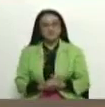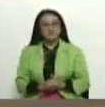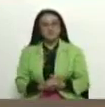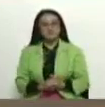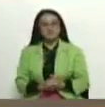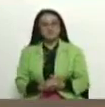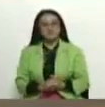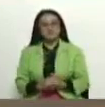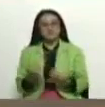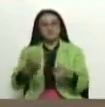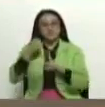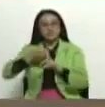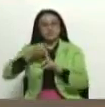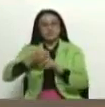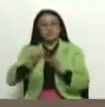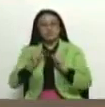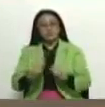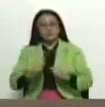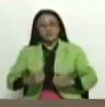hemos estado en una batalla tremenda